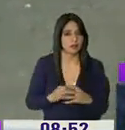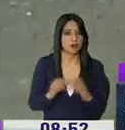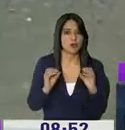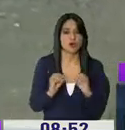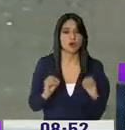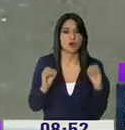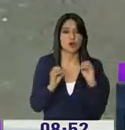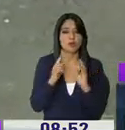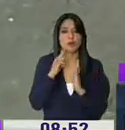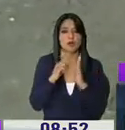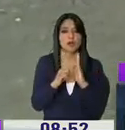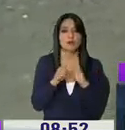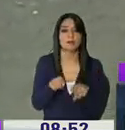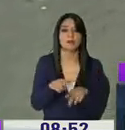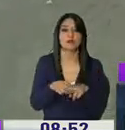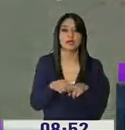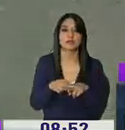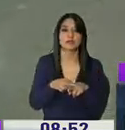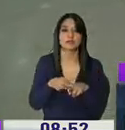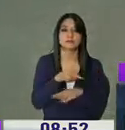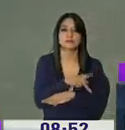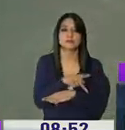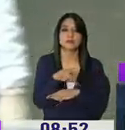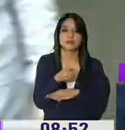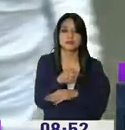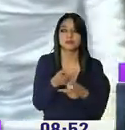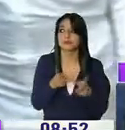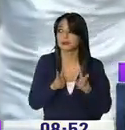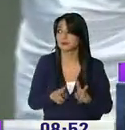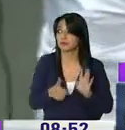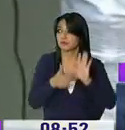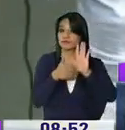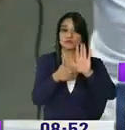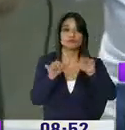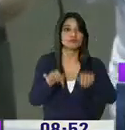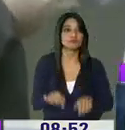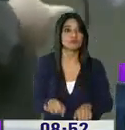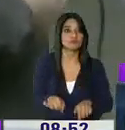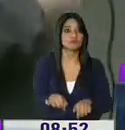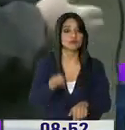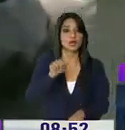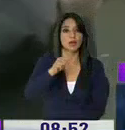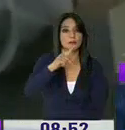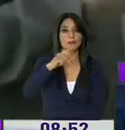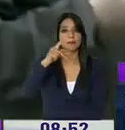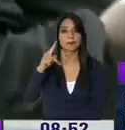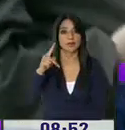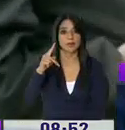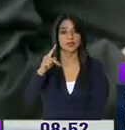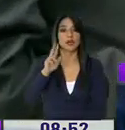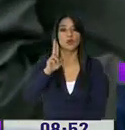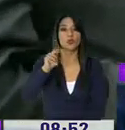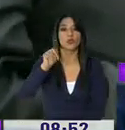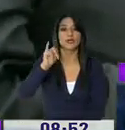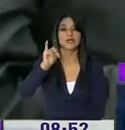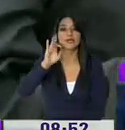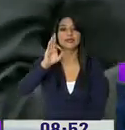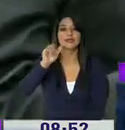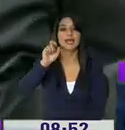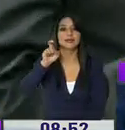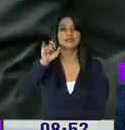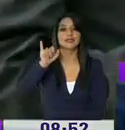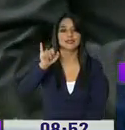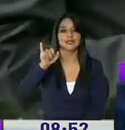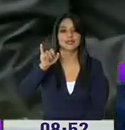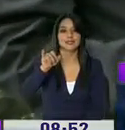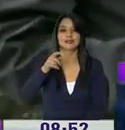como Unión de Taxistas de Pichincha ponemos a disposición el aplicativo móvil Unitaxi, que está presto